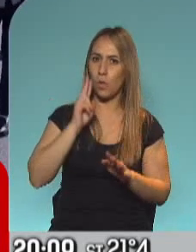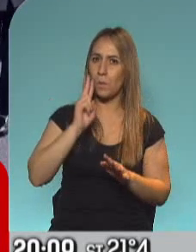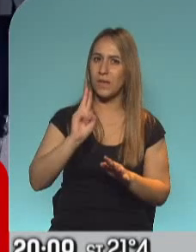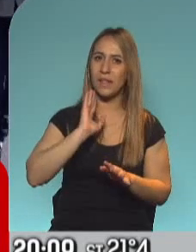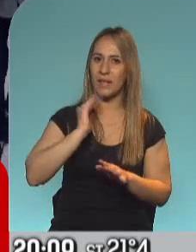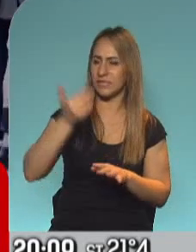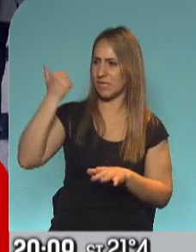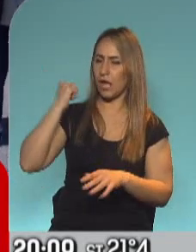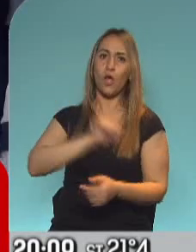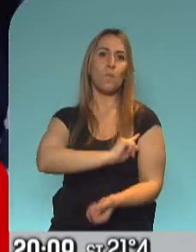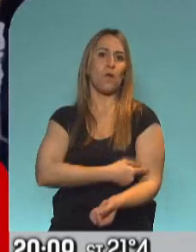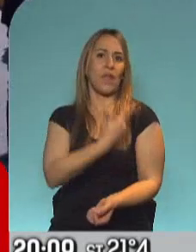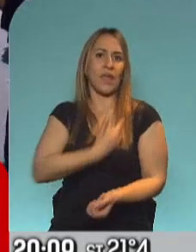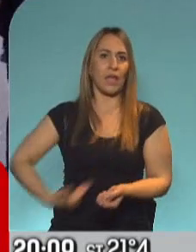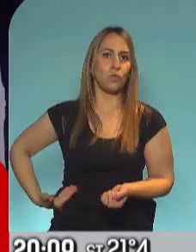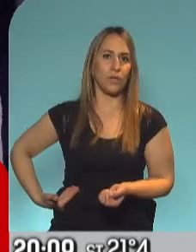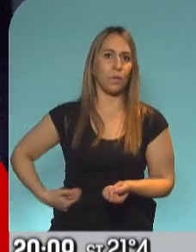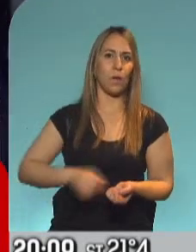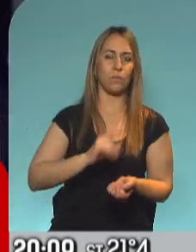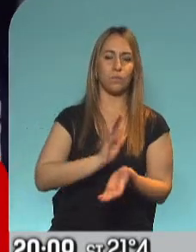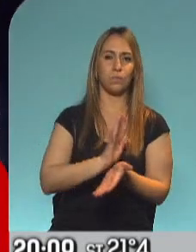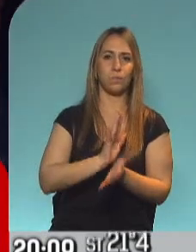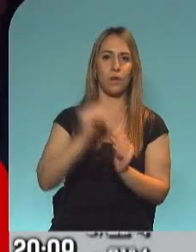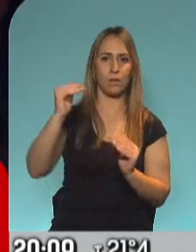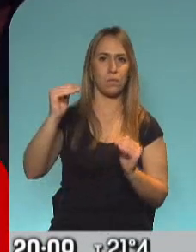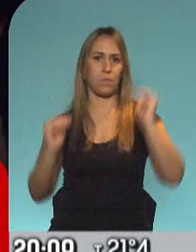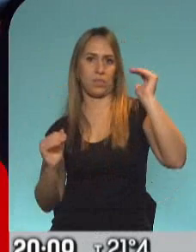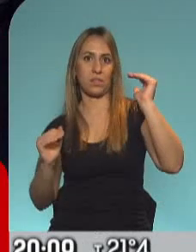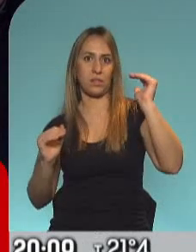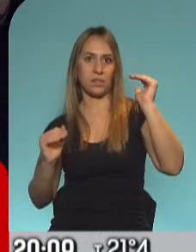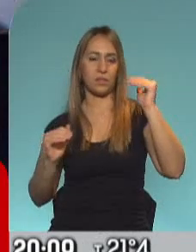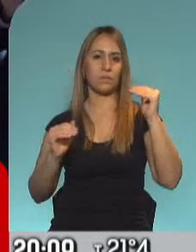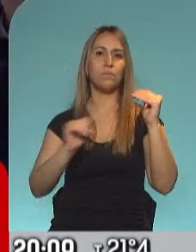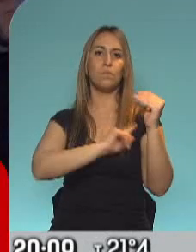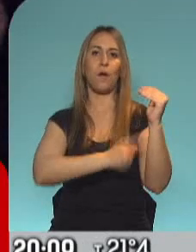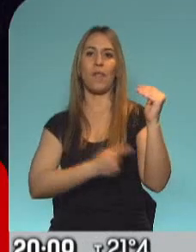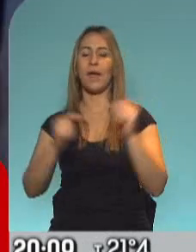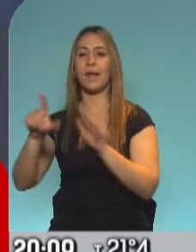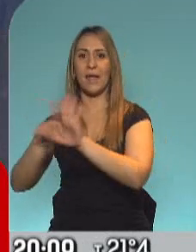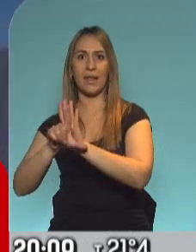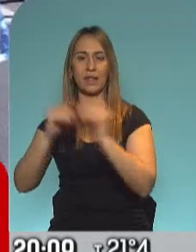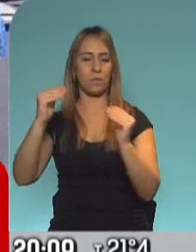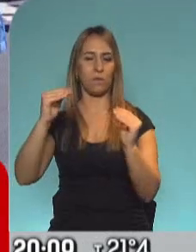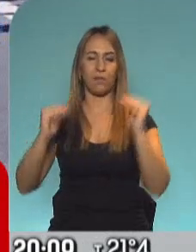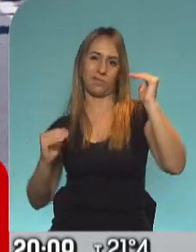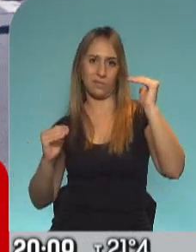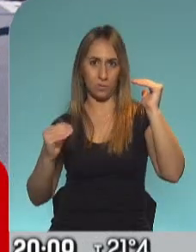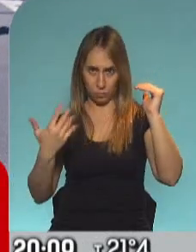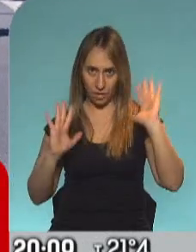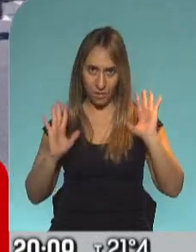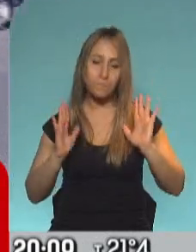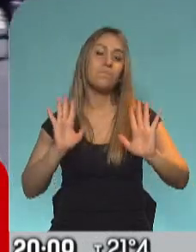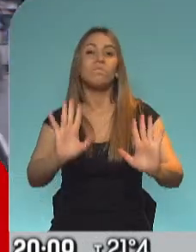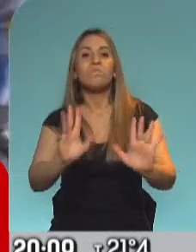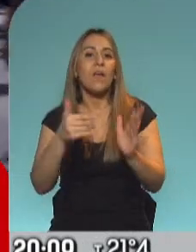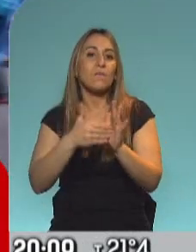de entonces falló por encima del Poder Legislativo. Mira, hay 2 planos de análisis en esta historia. El primero tiene